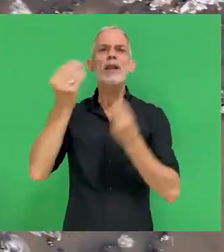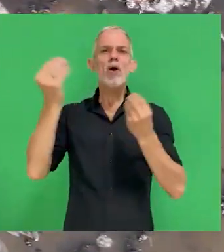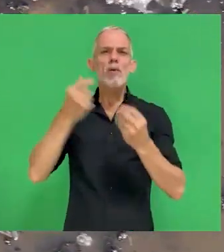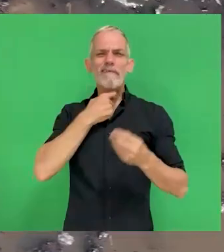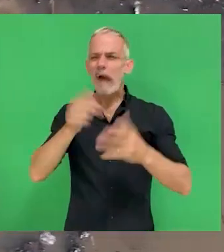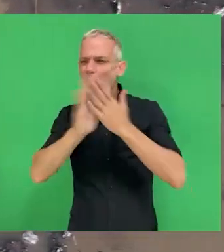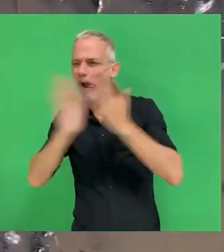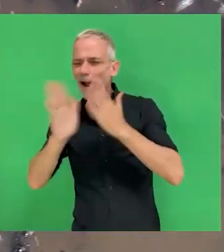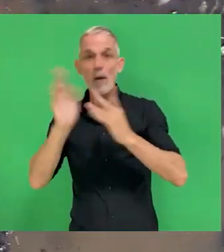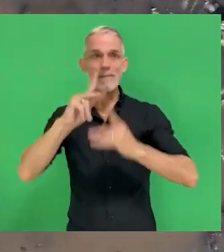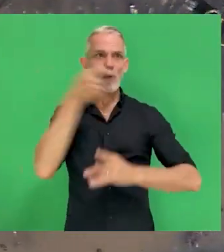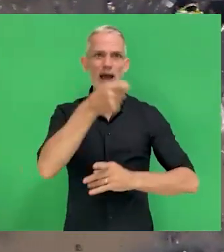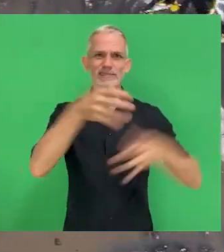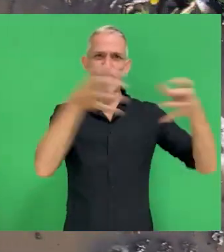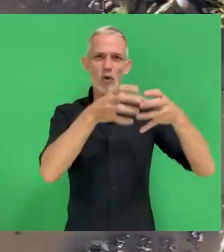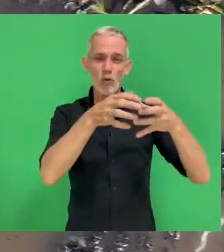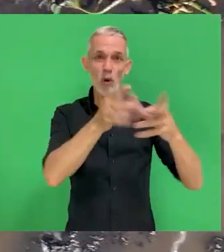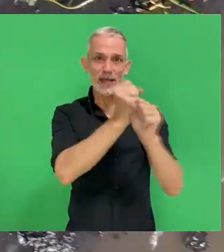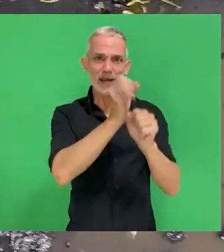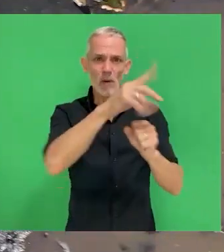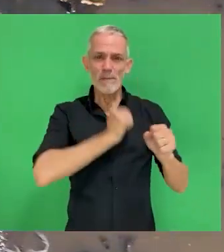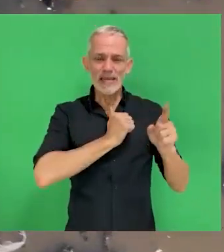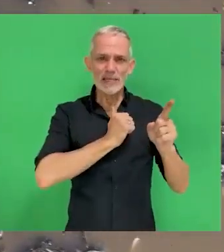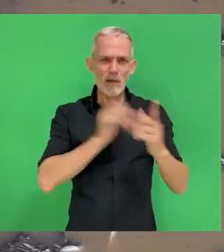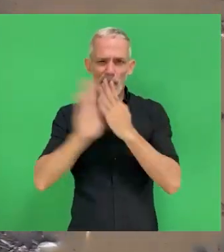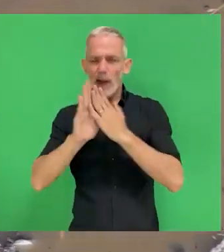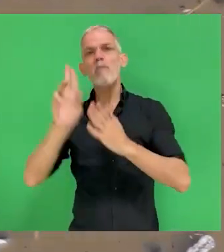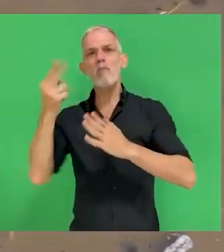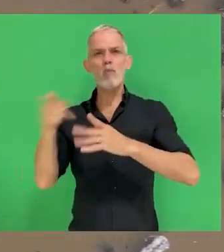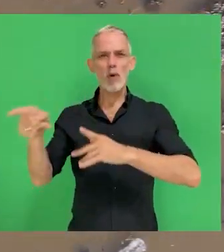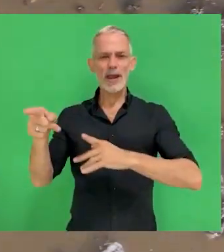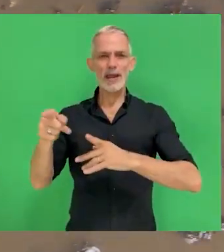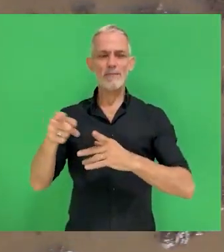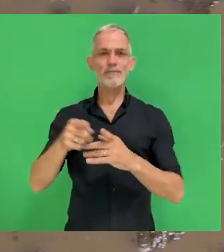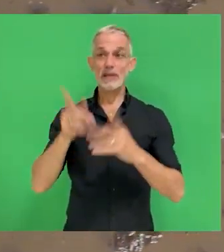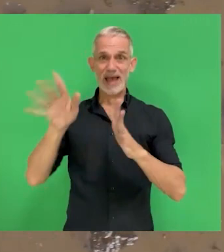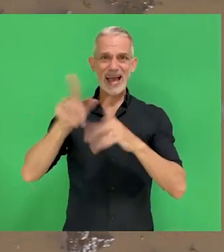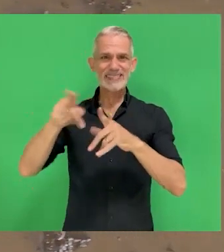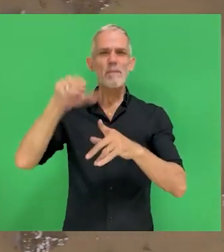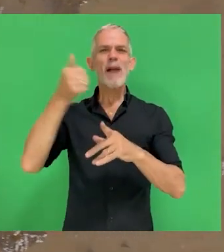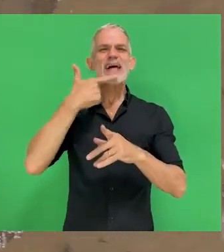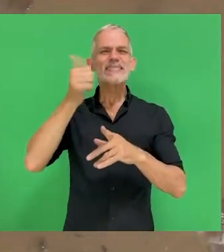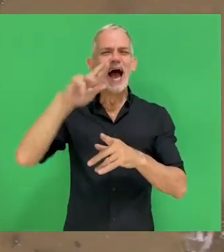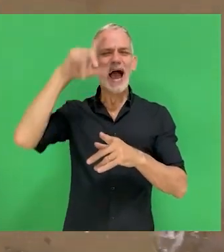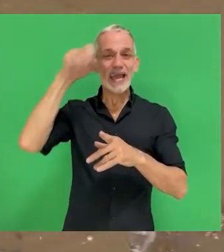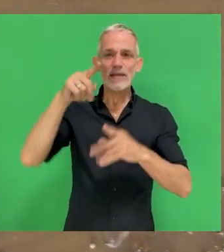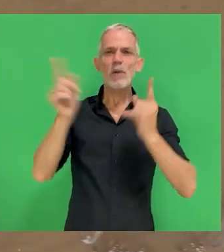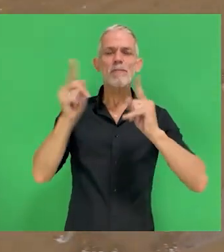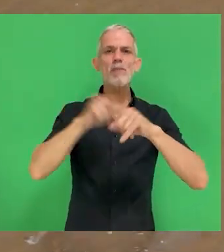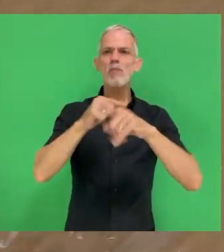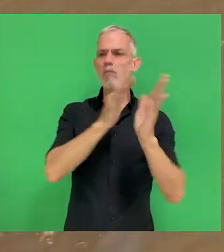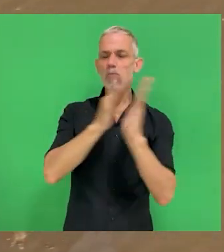escapar de las garras asesinas de un grupo de tareas. Operación Masacre funcionó de algún modo como prólogo